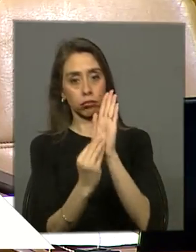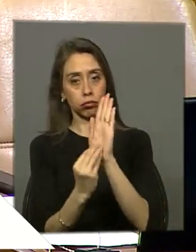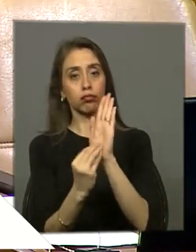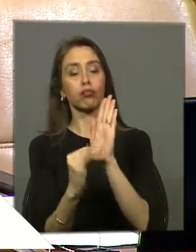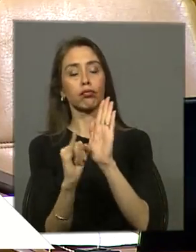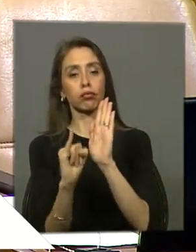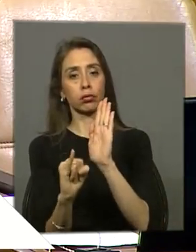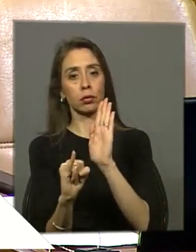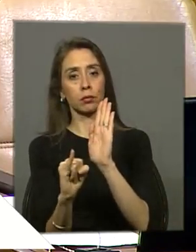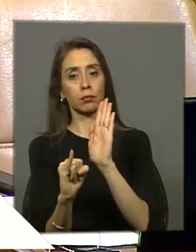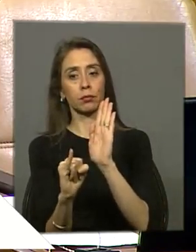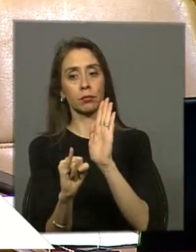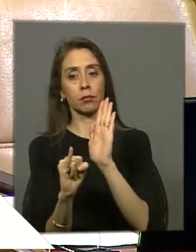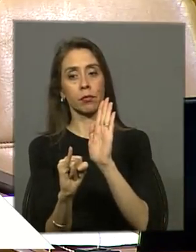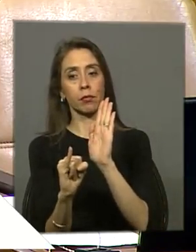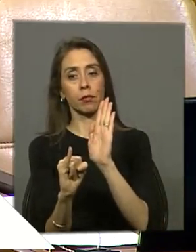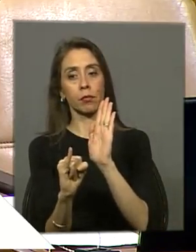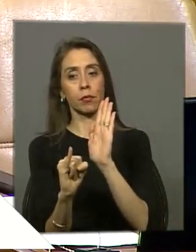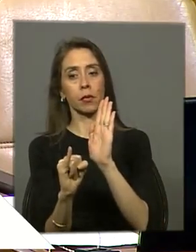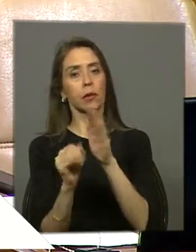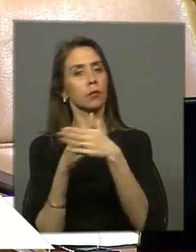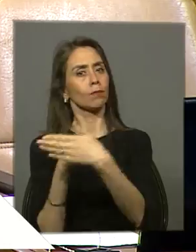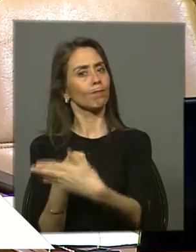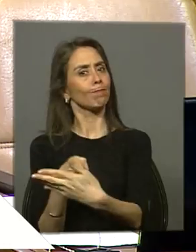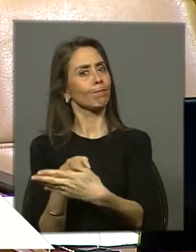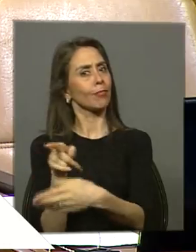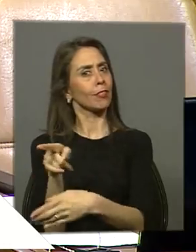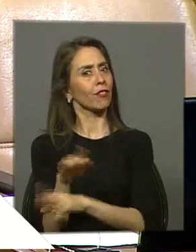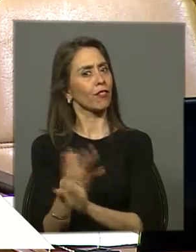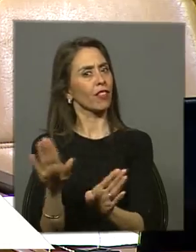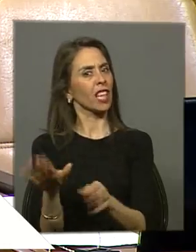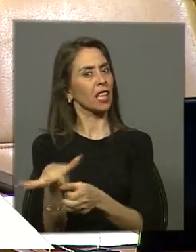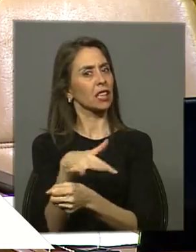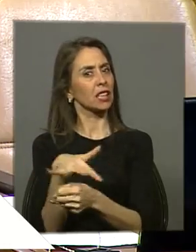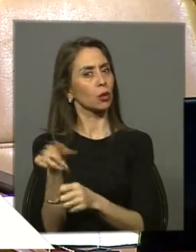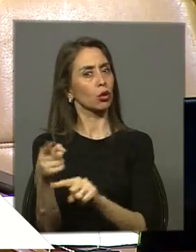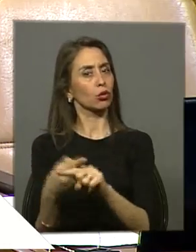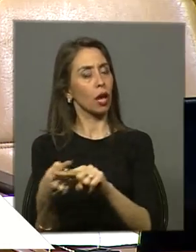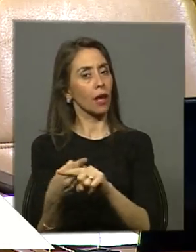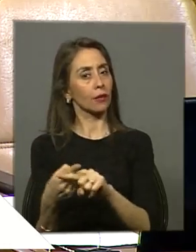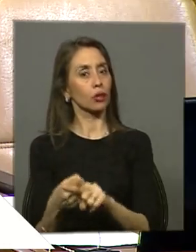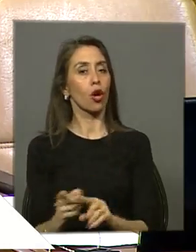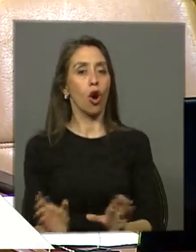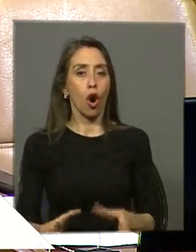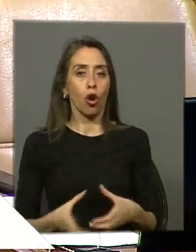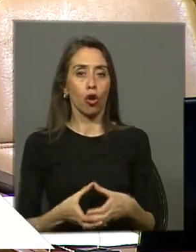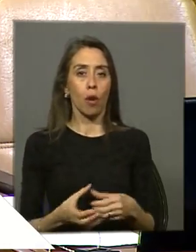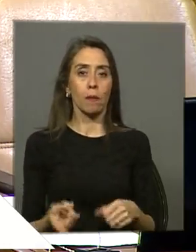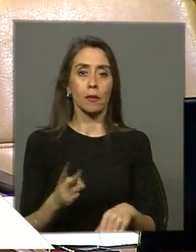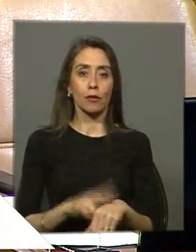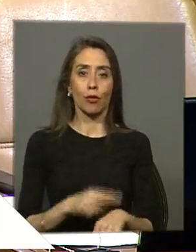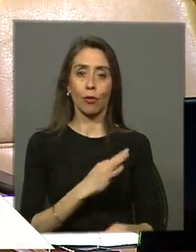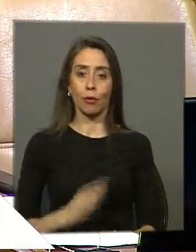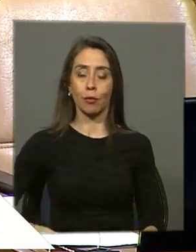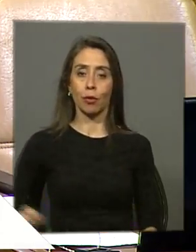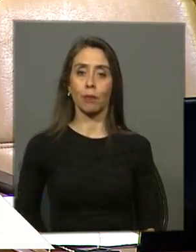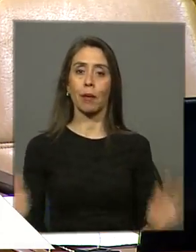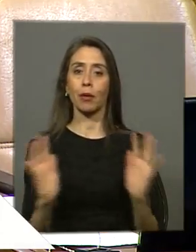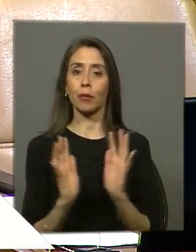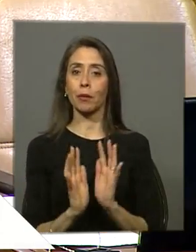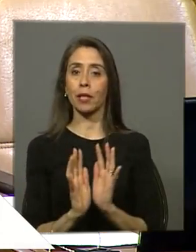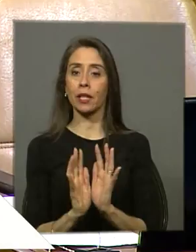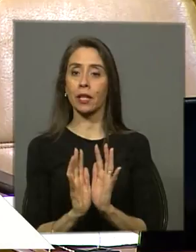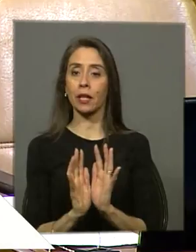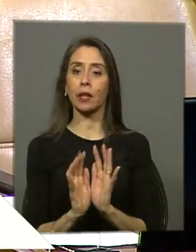respecto de poner freno a situaciones abusivas pero la comisión mixta se abordó uno de